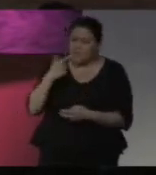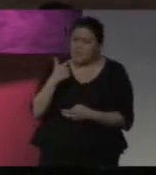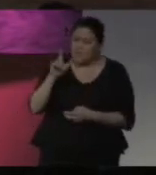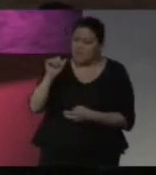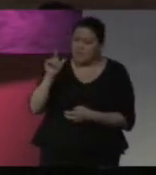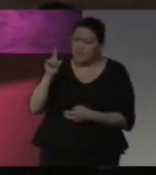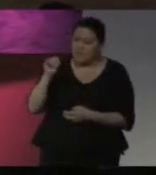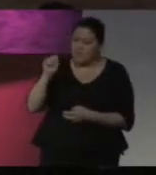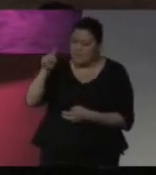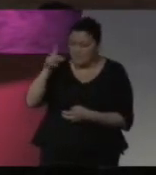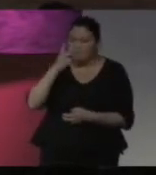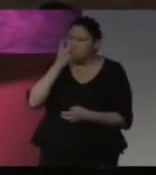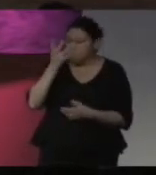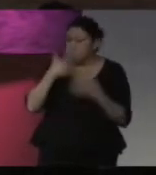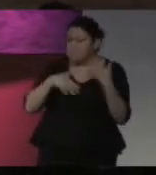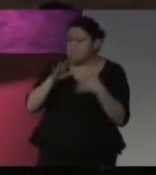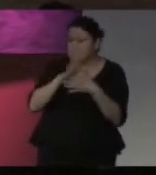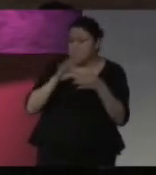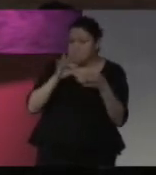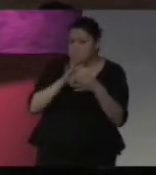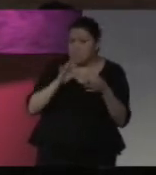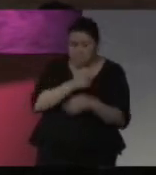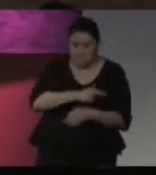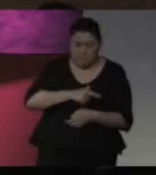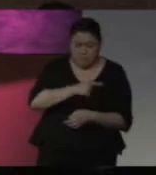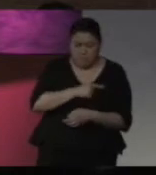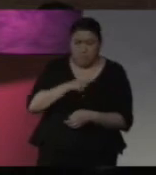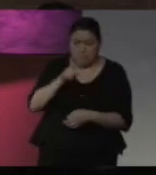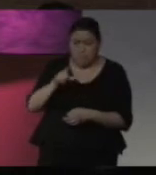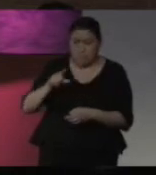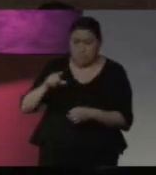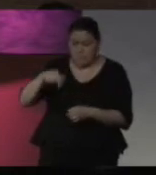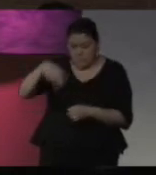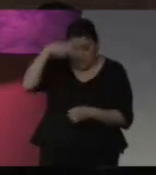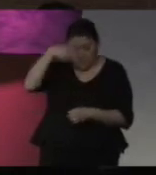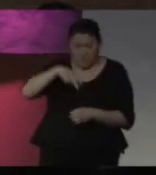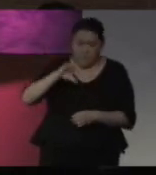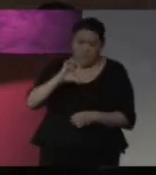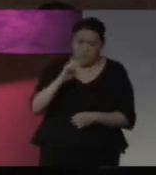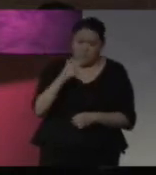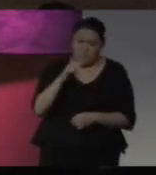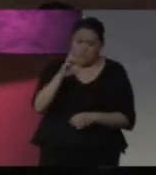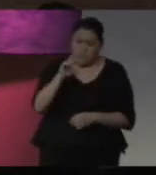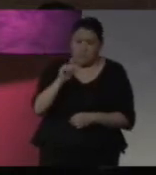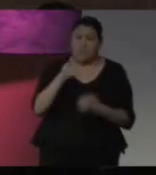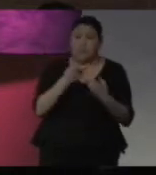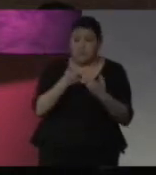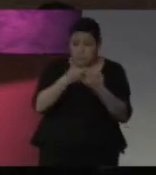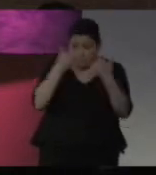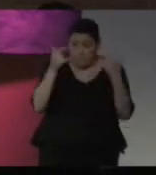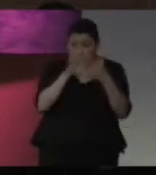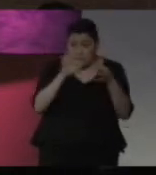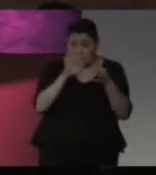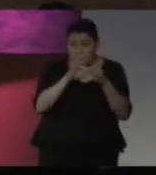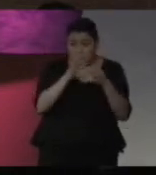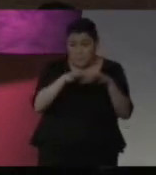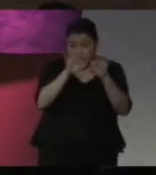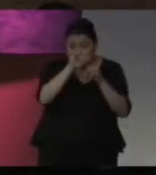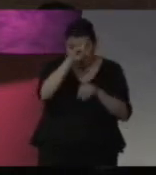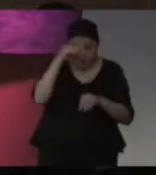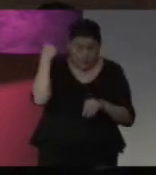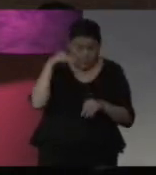gustó mucho tu ponencia también, la experiencia de Cherán en México creo que es muy importante rescatarla. Cherán, Michoacán,